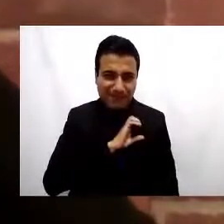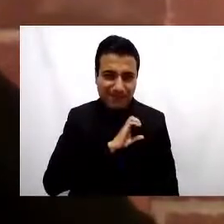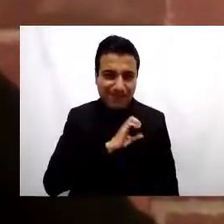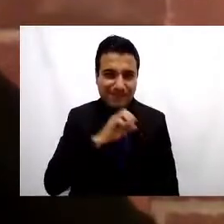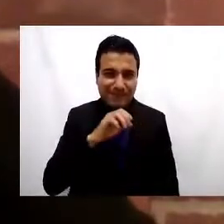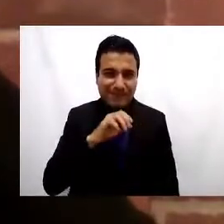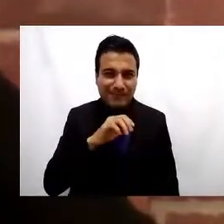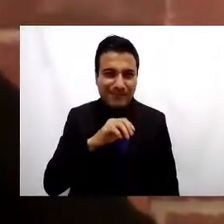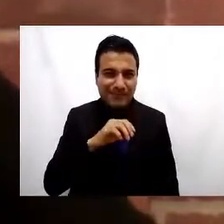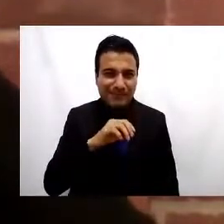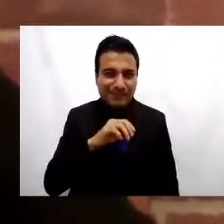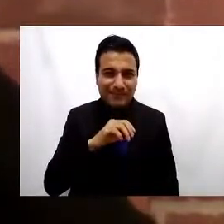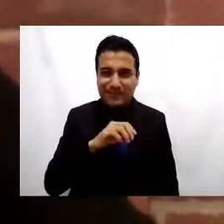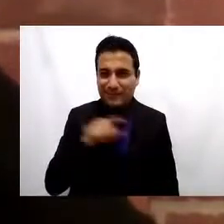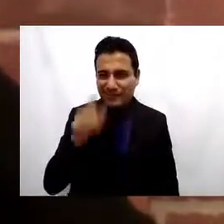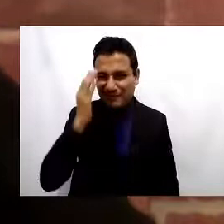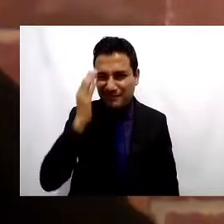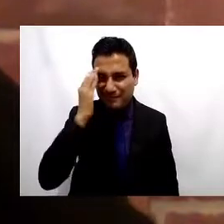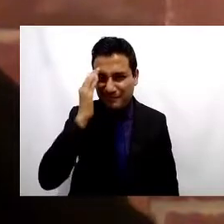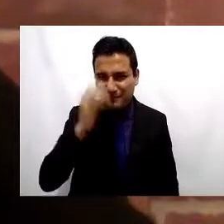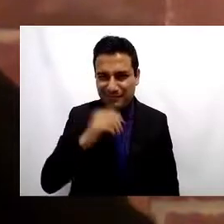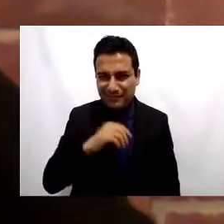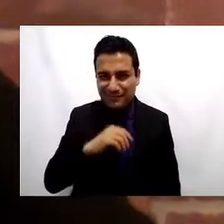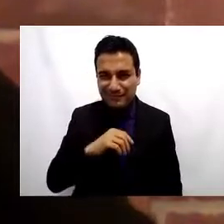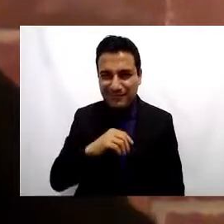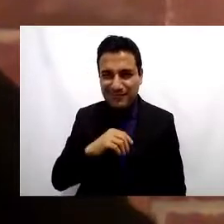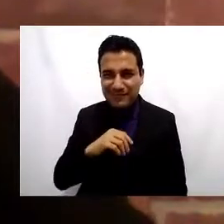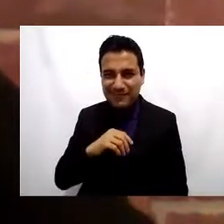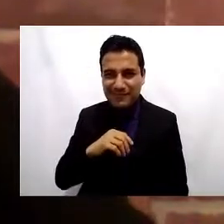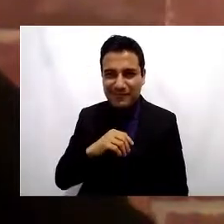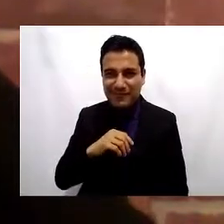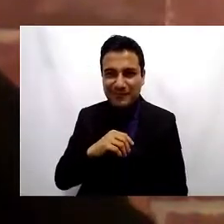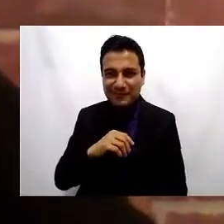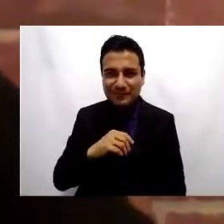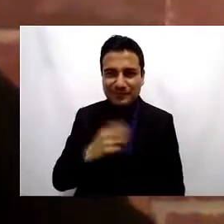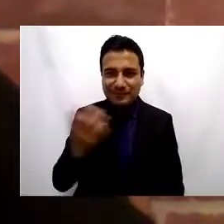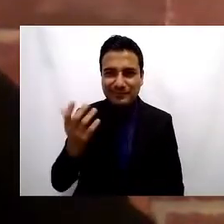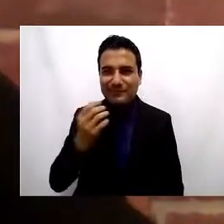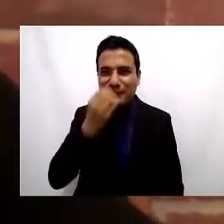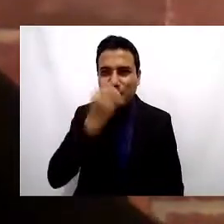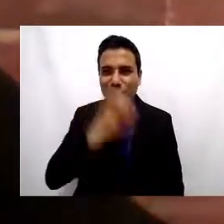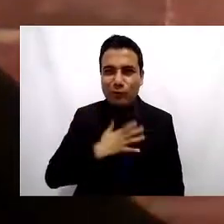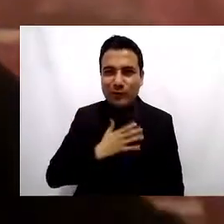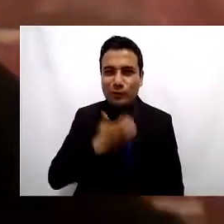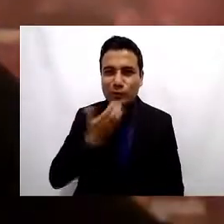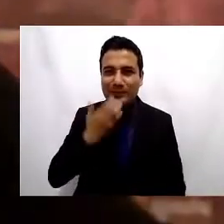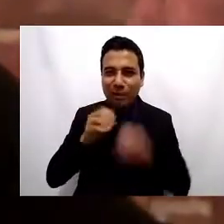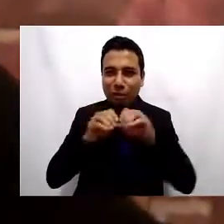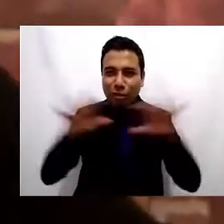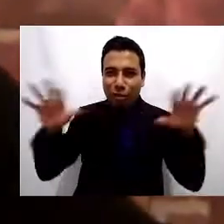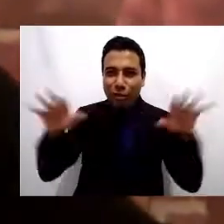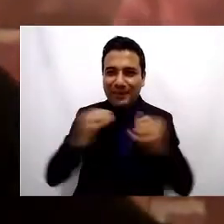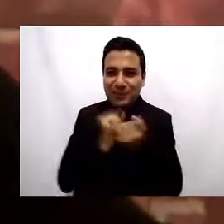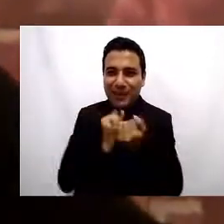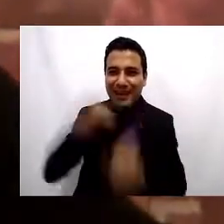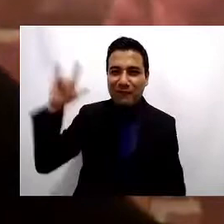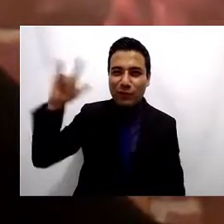clásico del free shop, que después inunda los aviones de olores horrorosos.